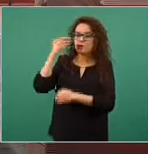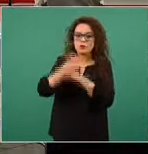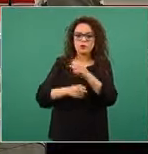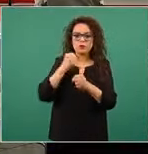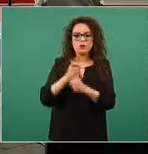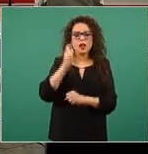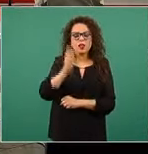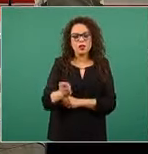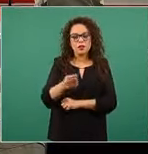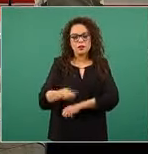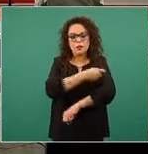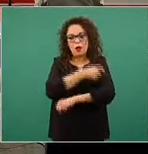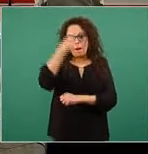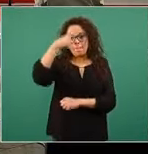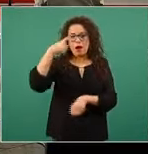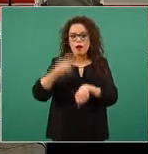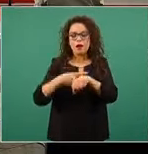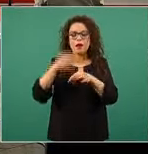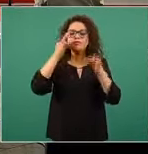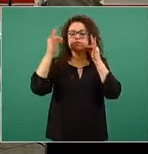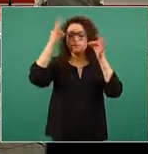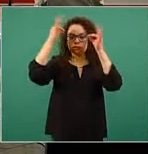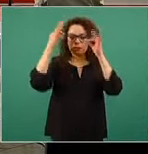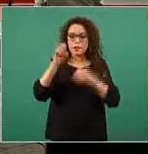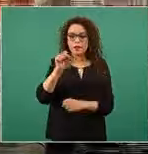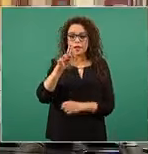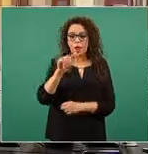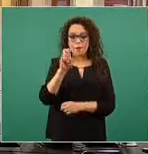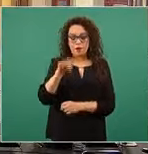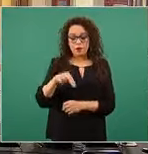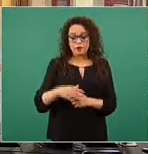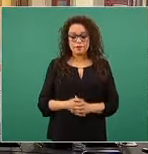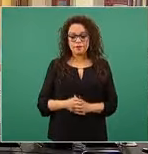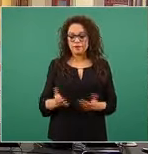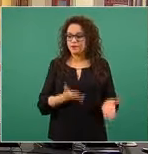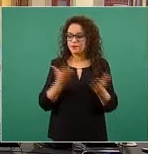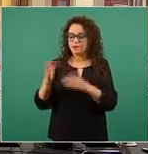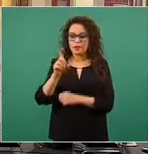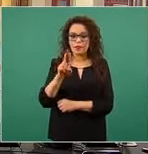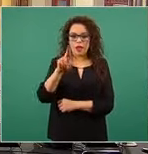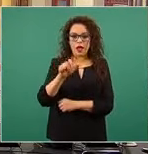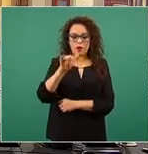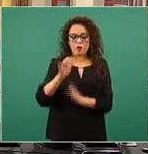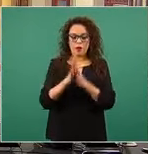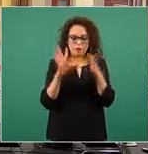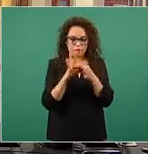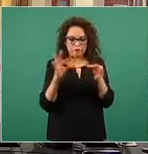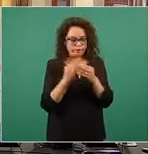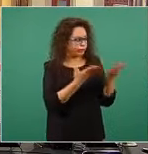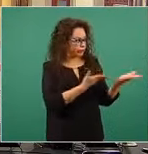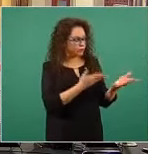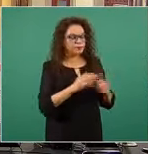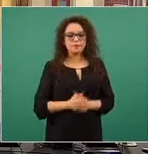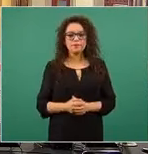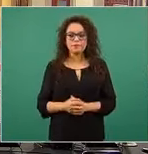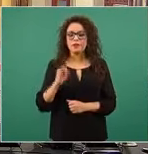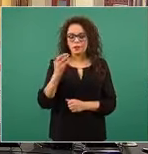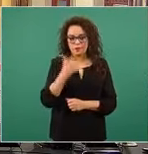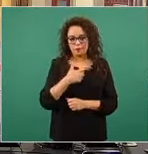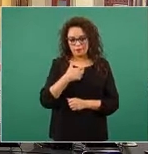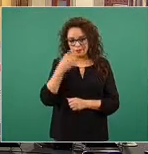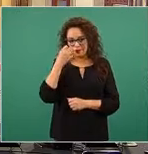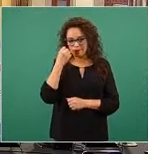sarampión. Vamos a dar eso. Doctora Lomía, por favor, si presenta la primera parte. Con mucho gusto, señor subsecretario.